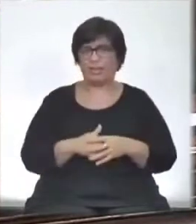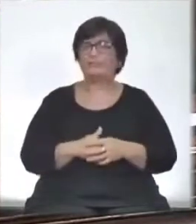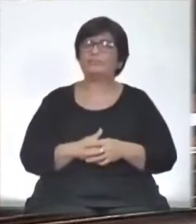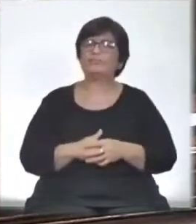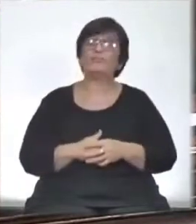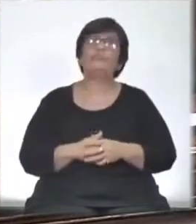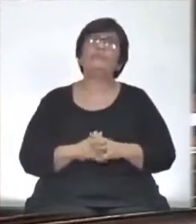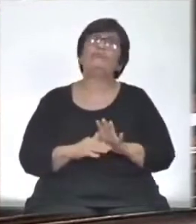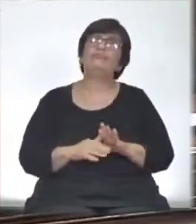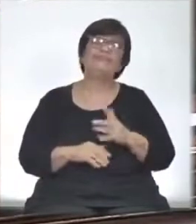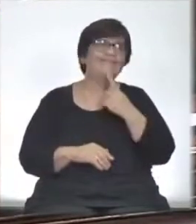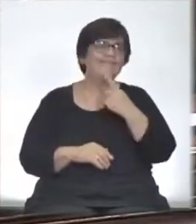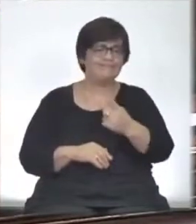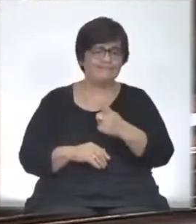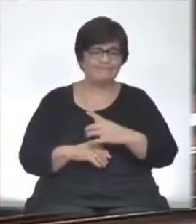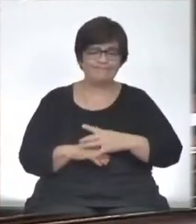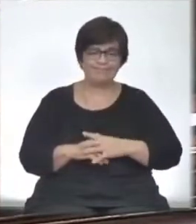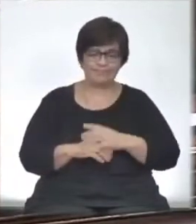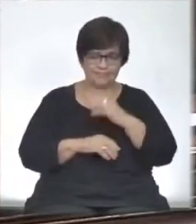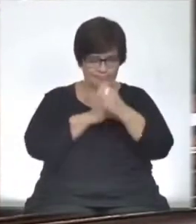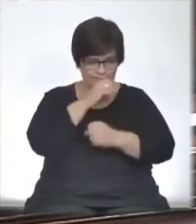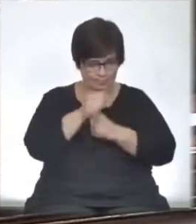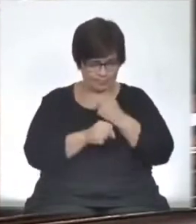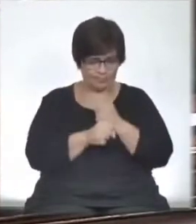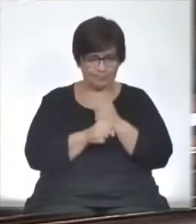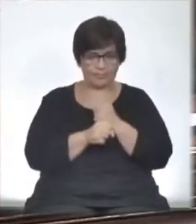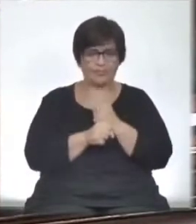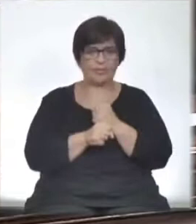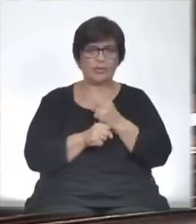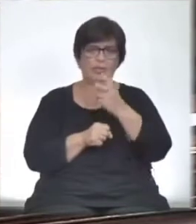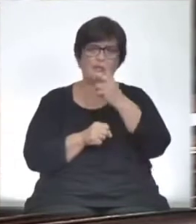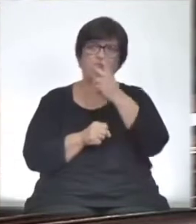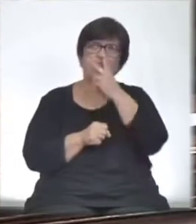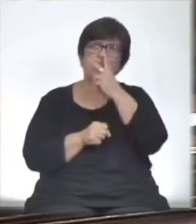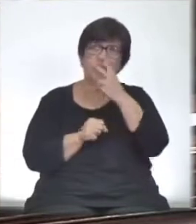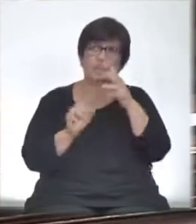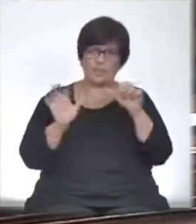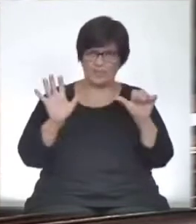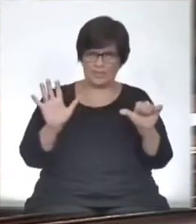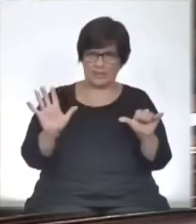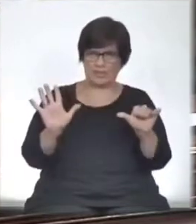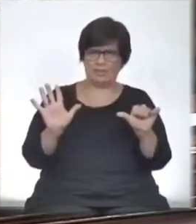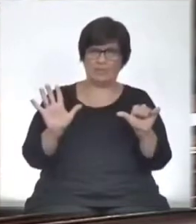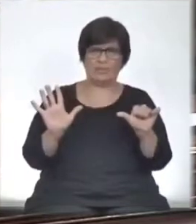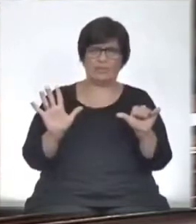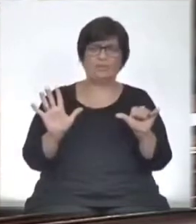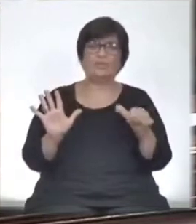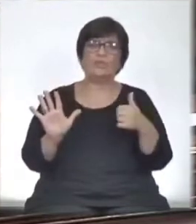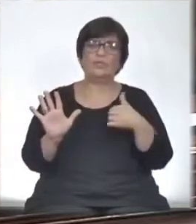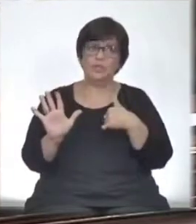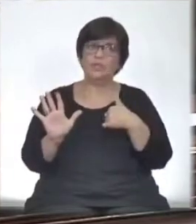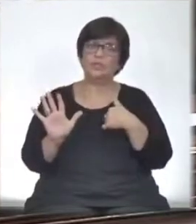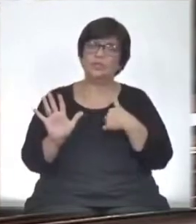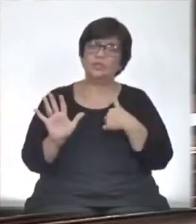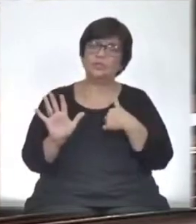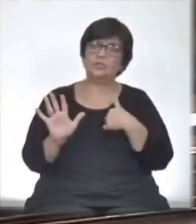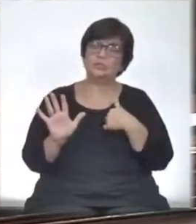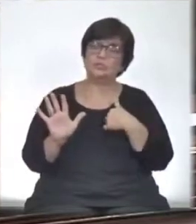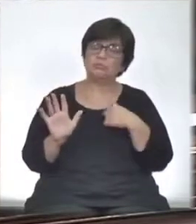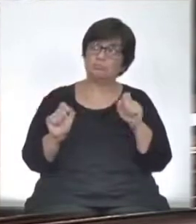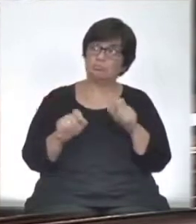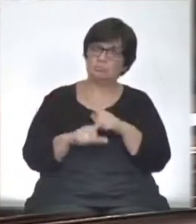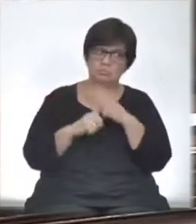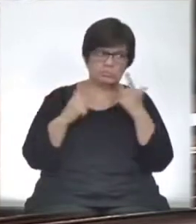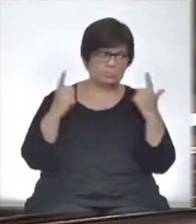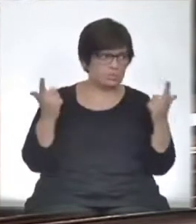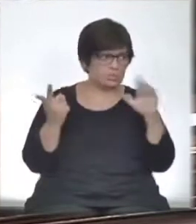Quiero decir que en el año 2006 yo fui gratamente sorprendido